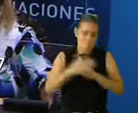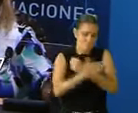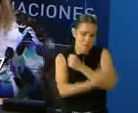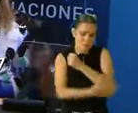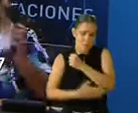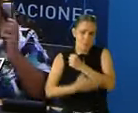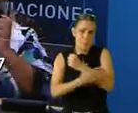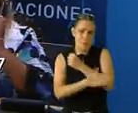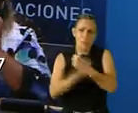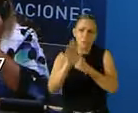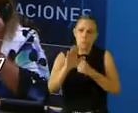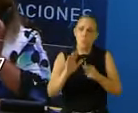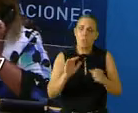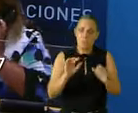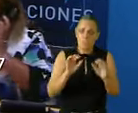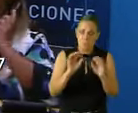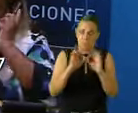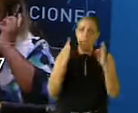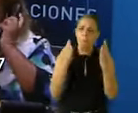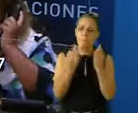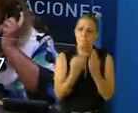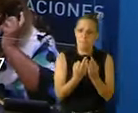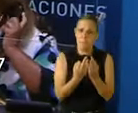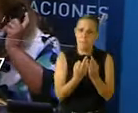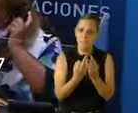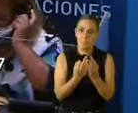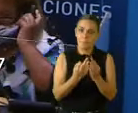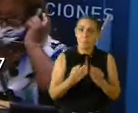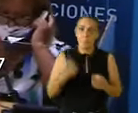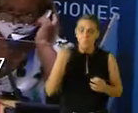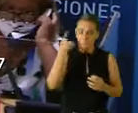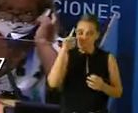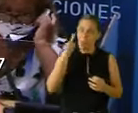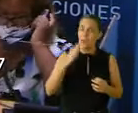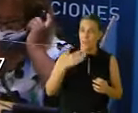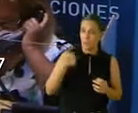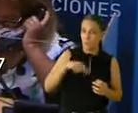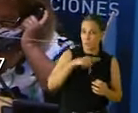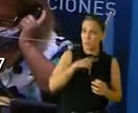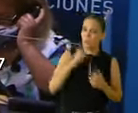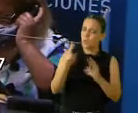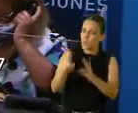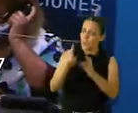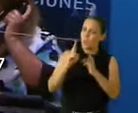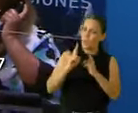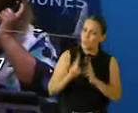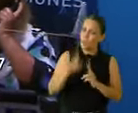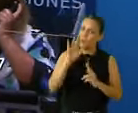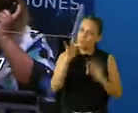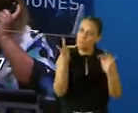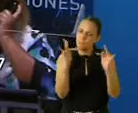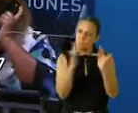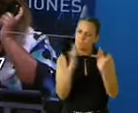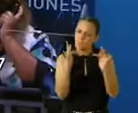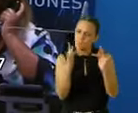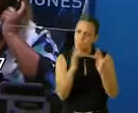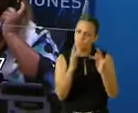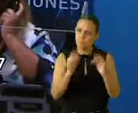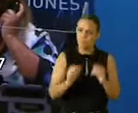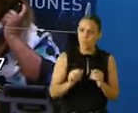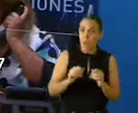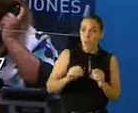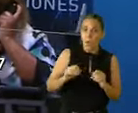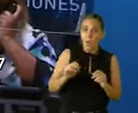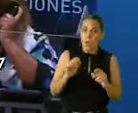que puedas estar conectado. Si nos estás viendo a través de Facebook Live, por favor, comparte esta transmisión para que alguien